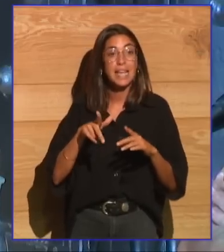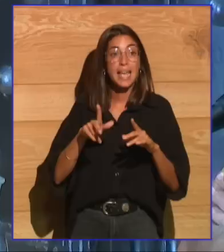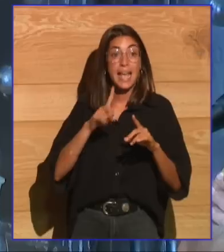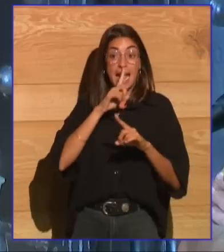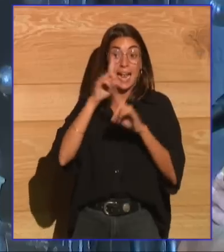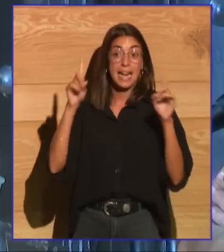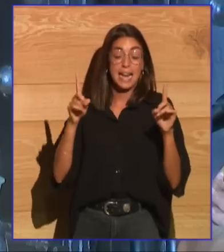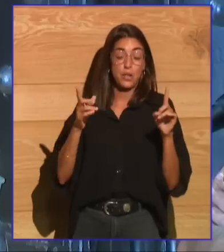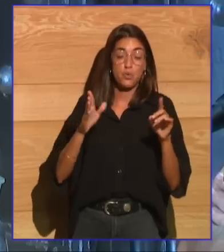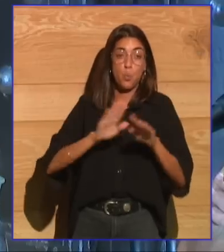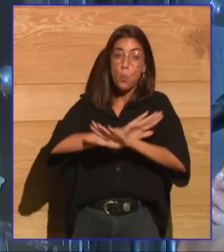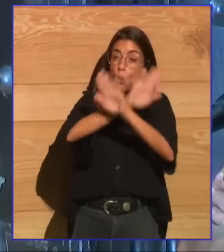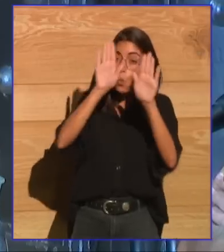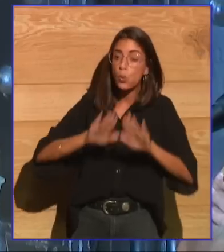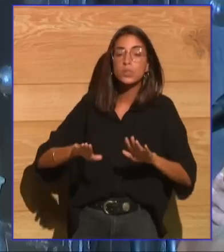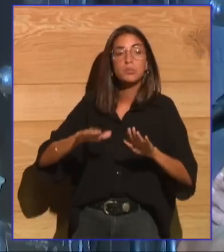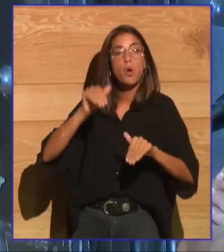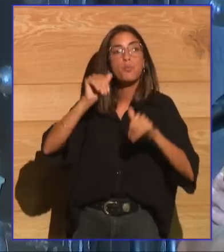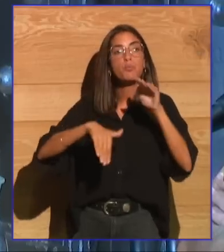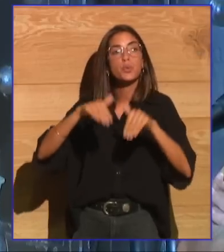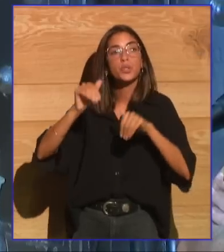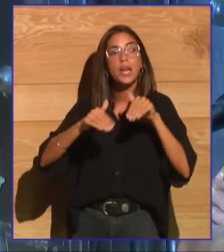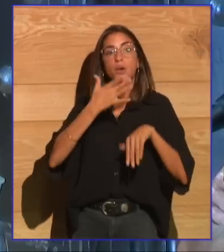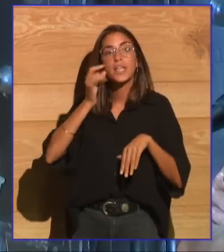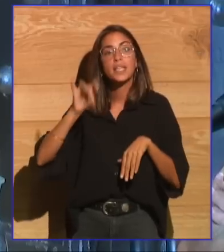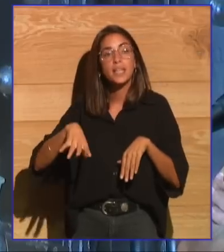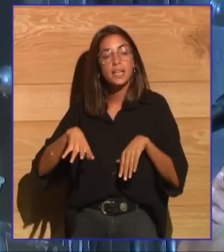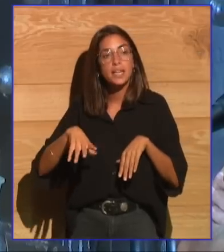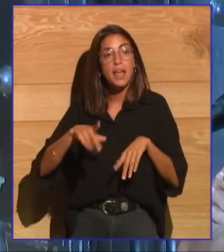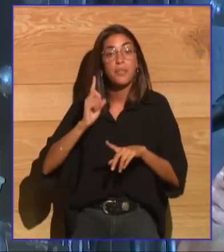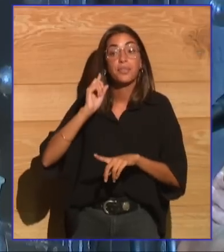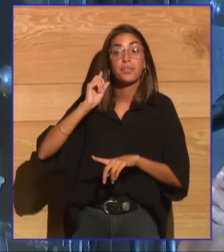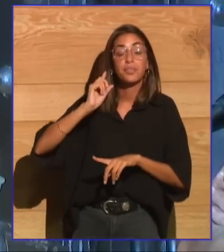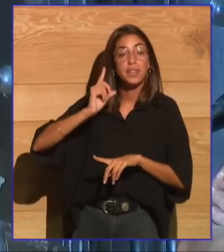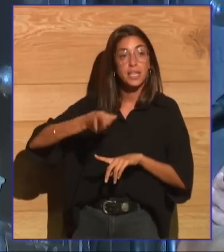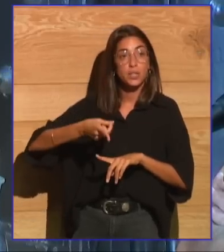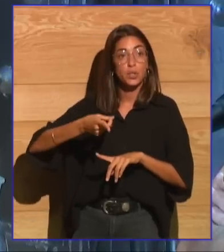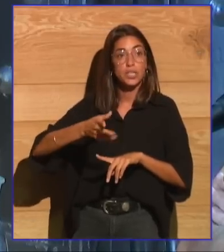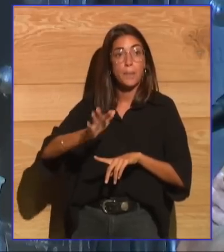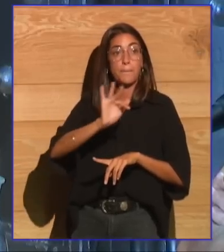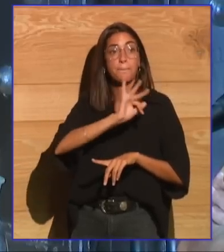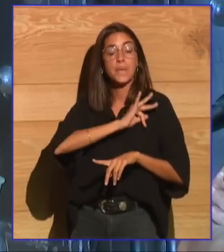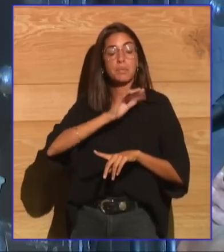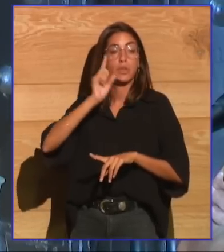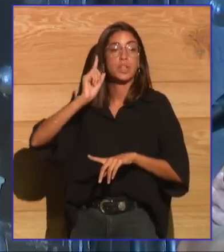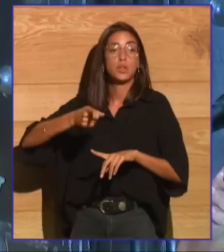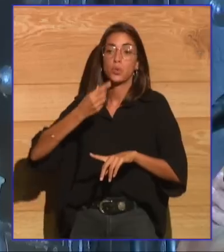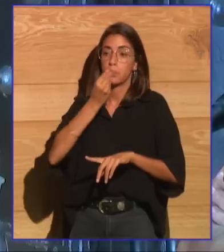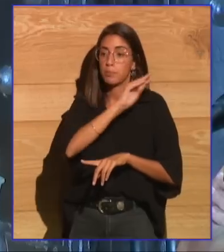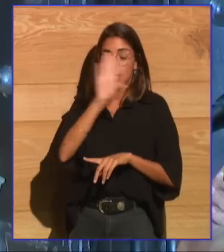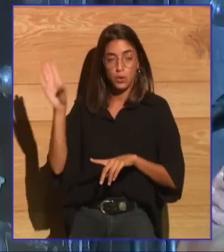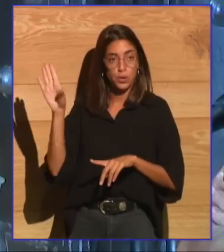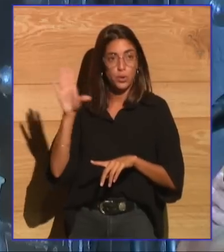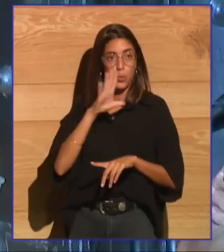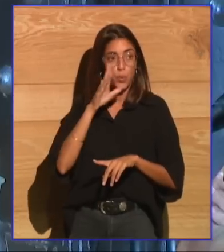creo recordar en el que votaron sólo los directores y el premio a mejor mejor dirección bueno pero había